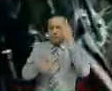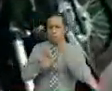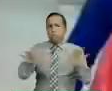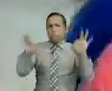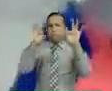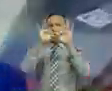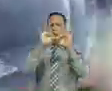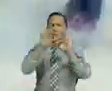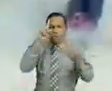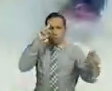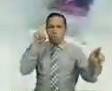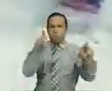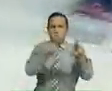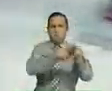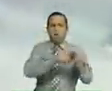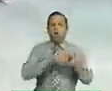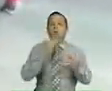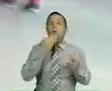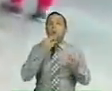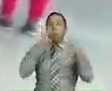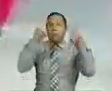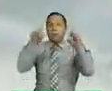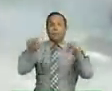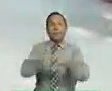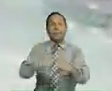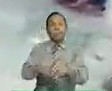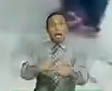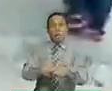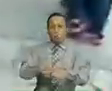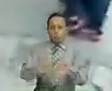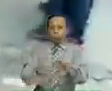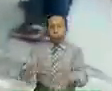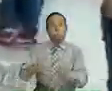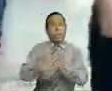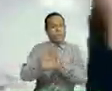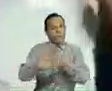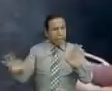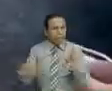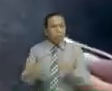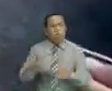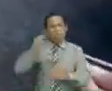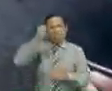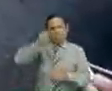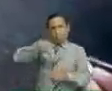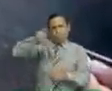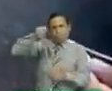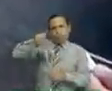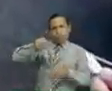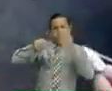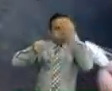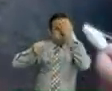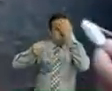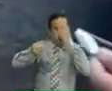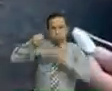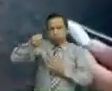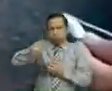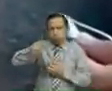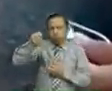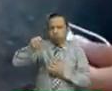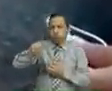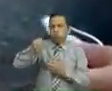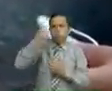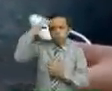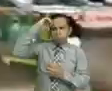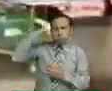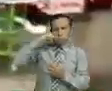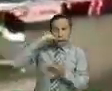unánime. La desinfección del calzado, toma de temperatura y el aforo permitido. Hay que usar alcohol, mascarilla, y hasta gafas